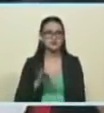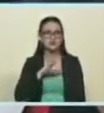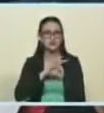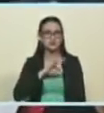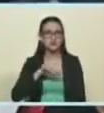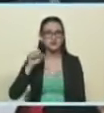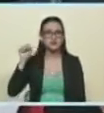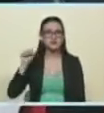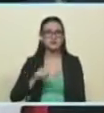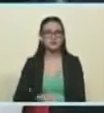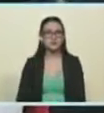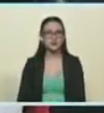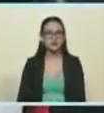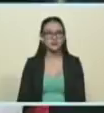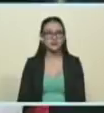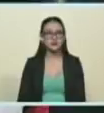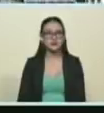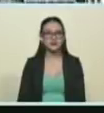socialista.